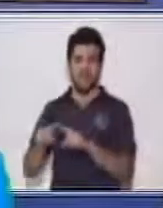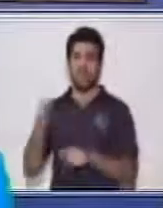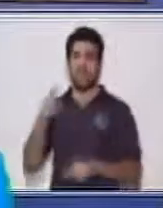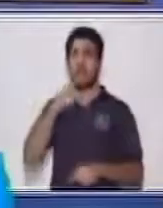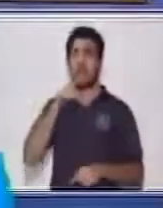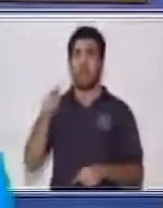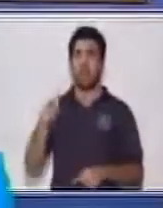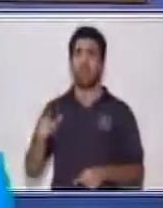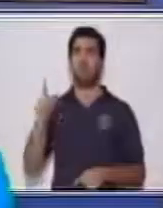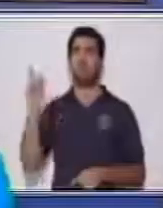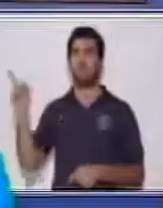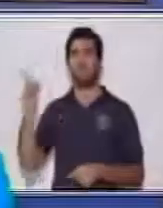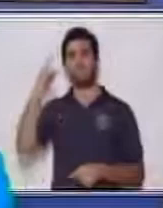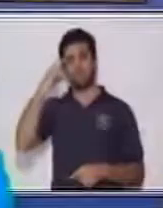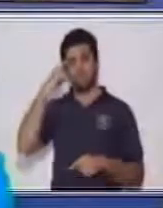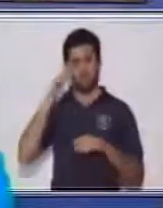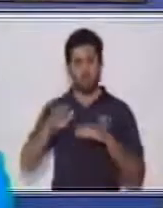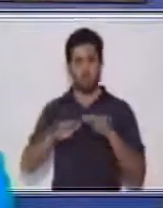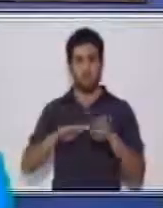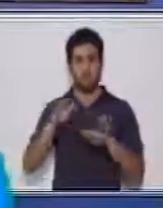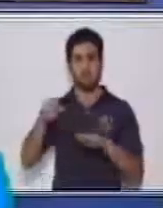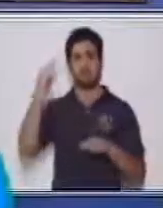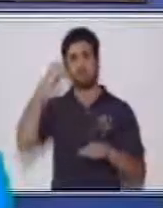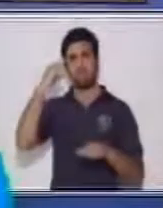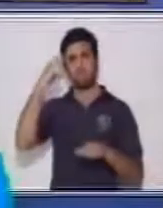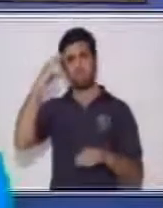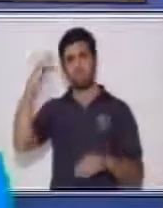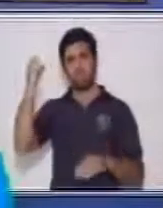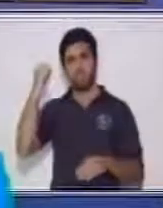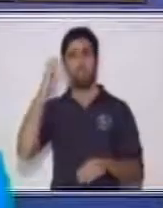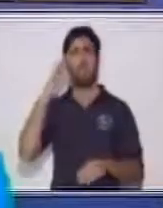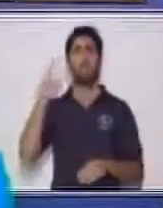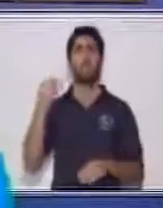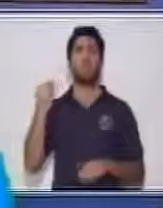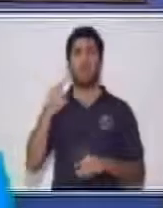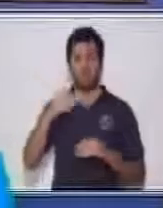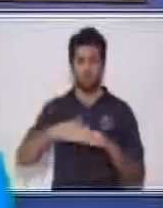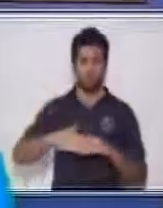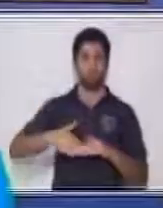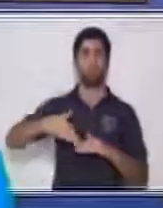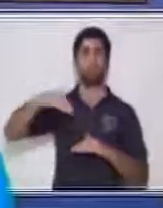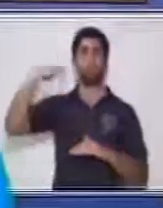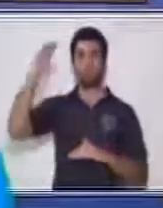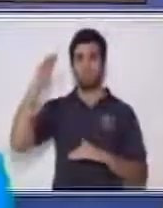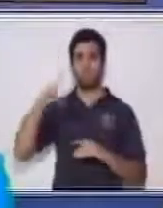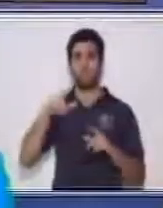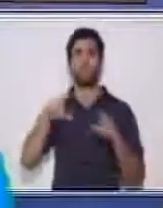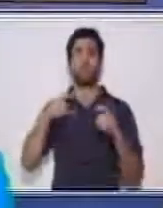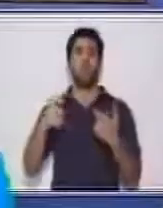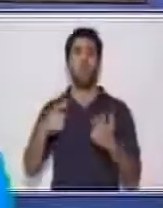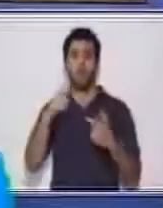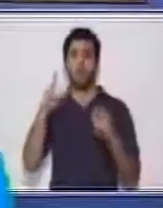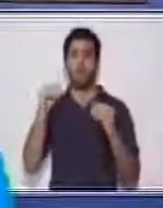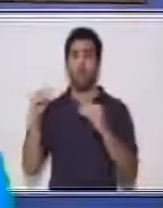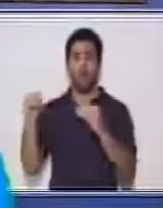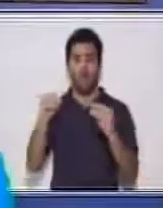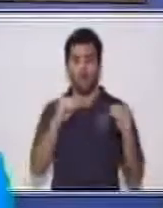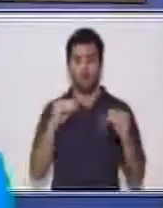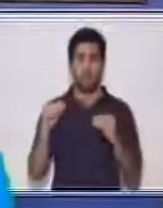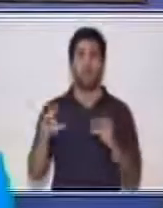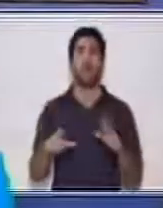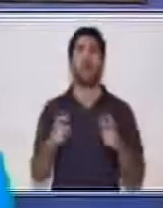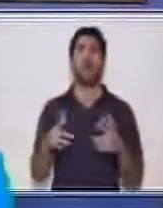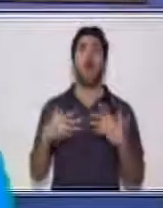¿Por qué un patrón mental? Porque lo aprendemos a lo largo de nuestro crecimiento. ¿Cómo aprendiste a hablar? Es muy probable que